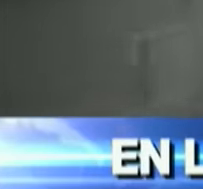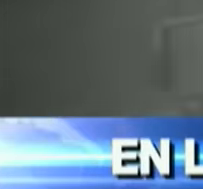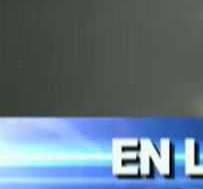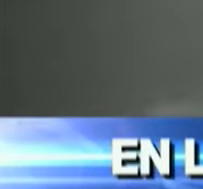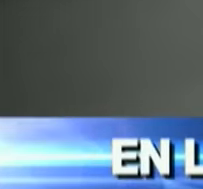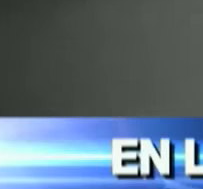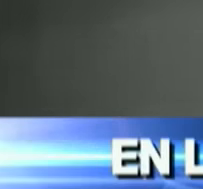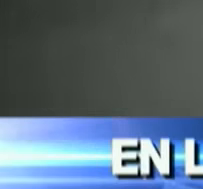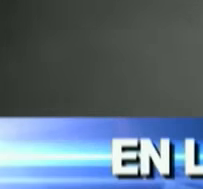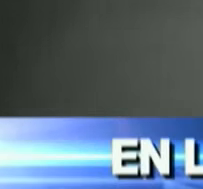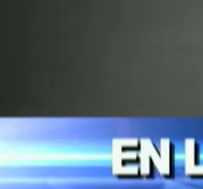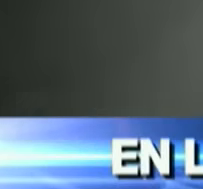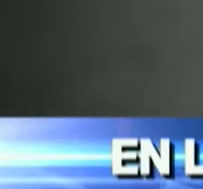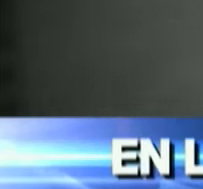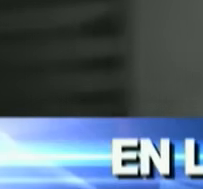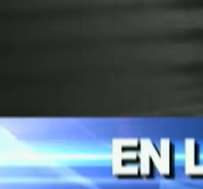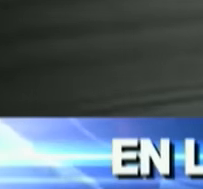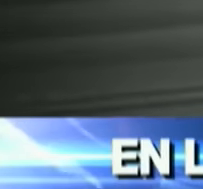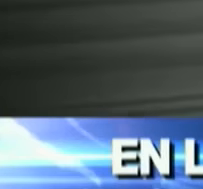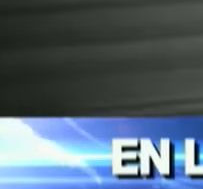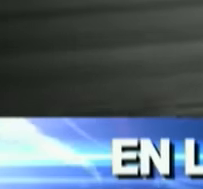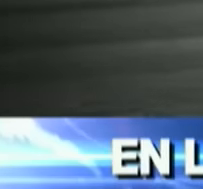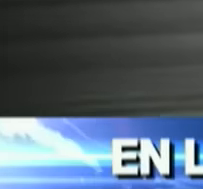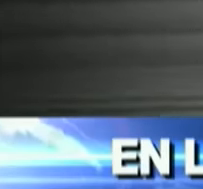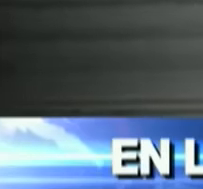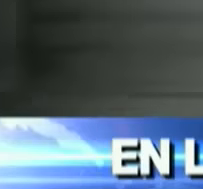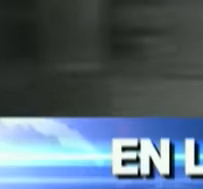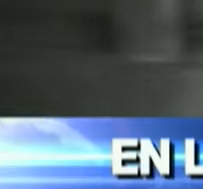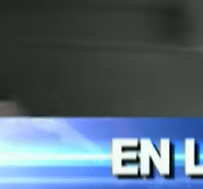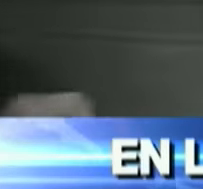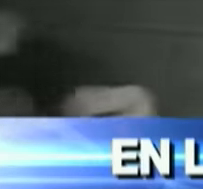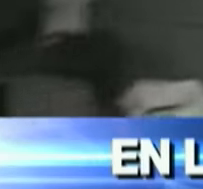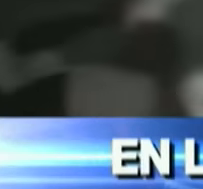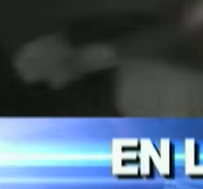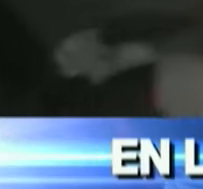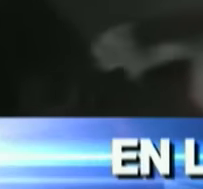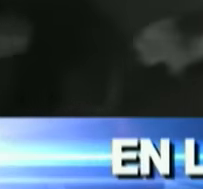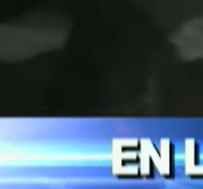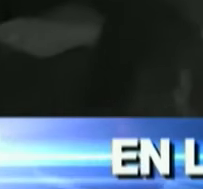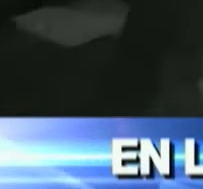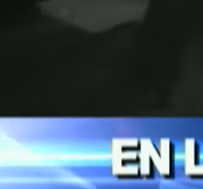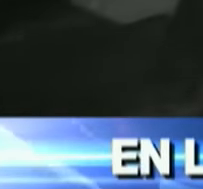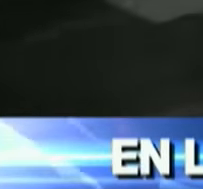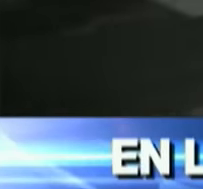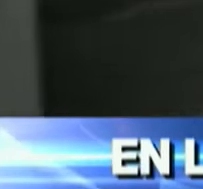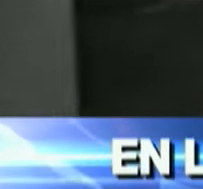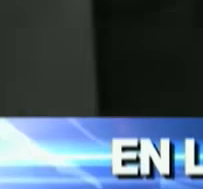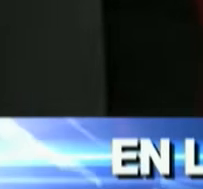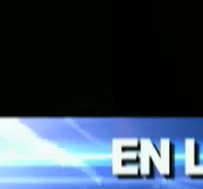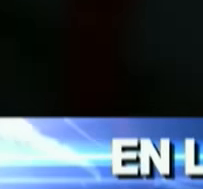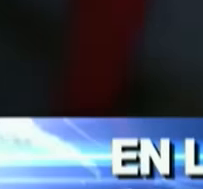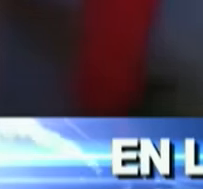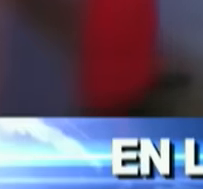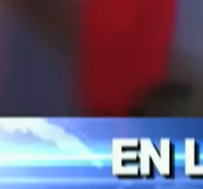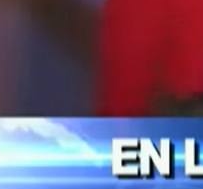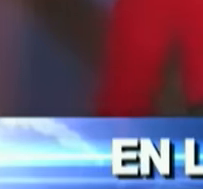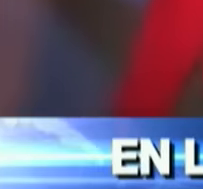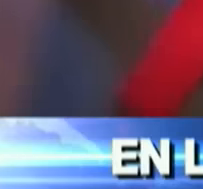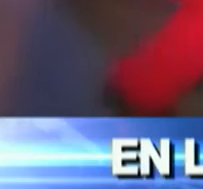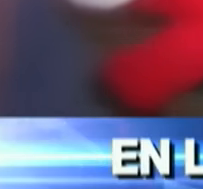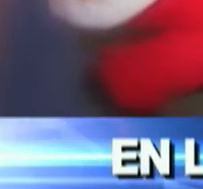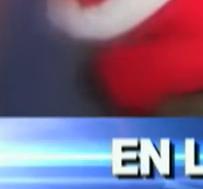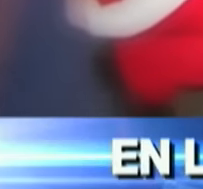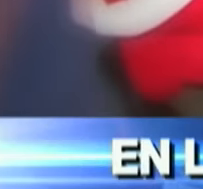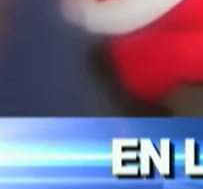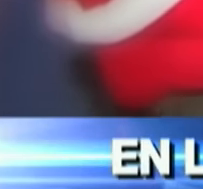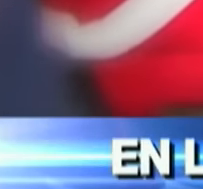las calles para brindarles un momento de alegría. Descubra cómo es ponerse en los zapatos de Papá